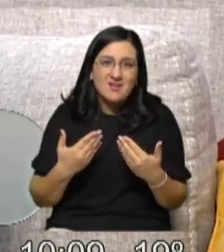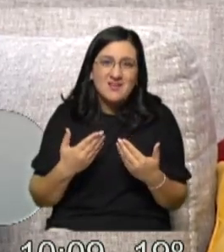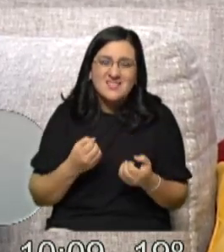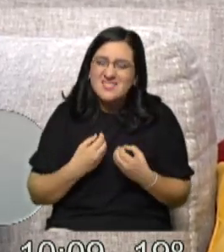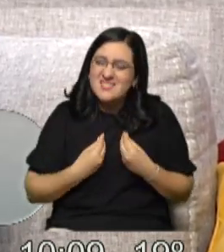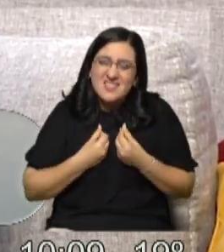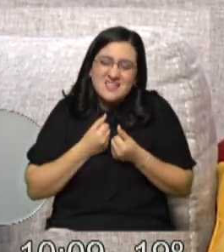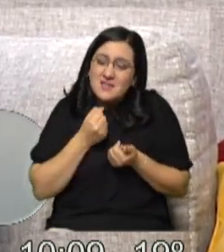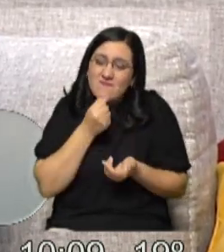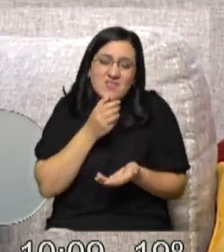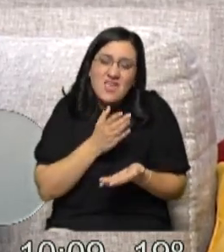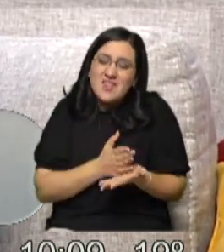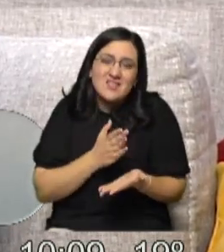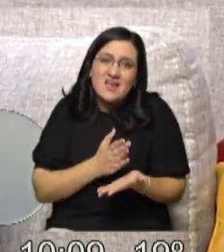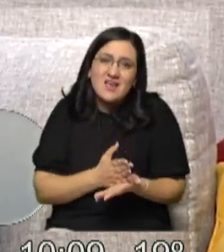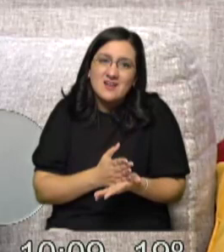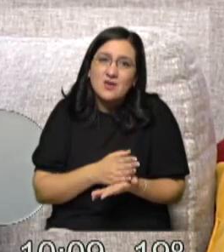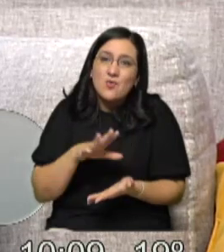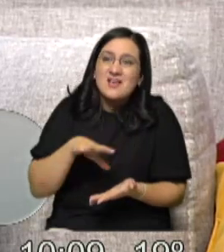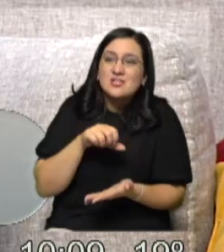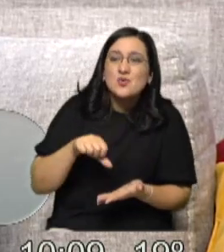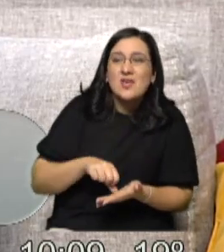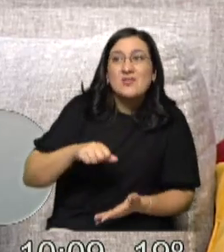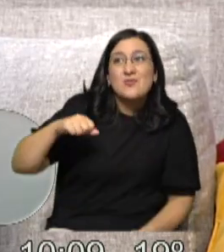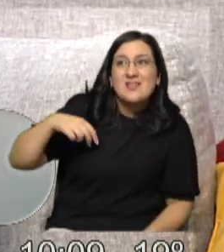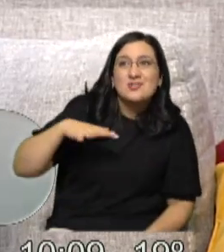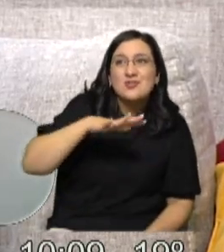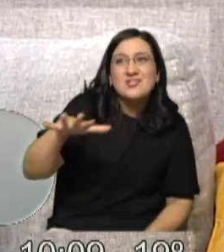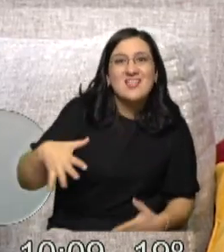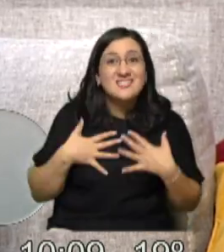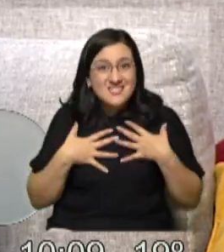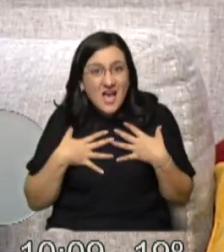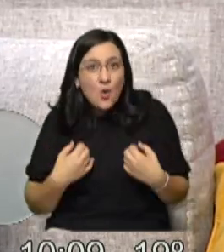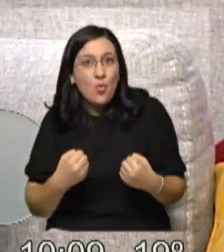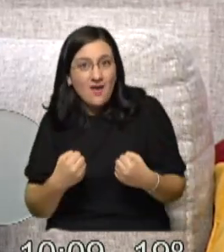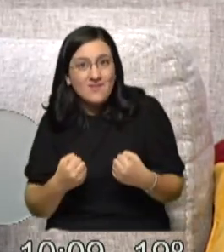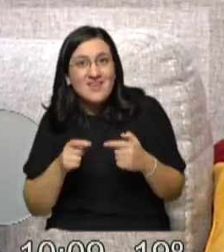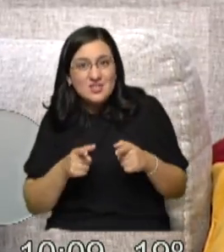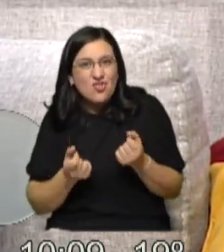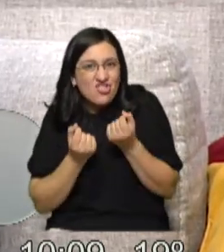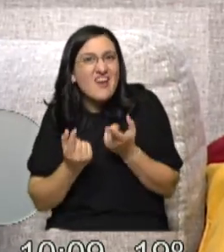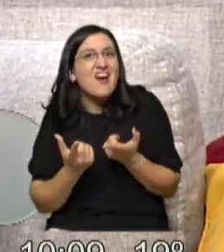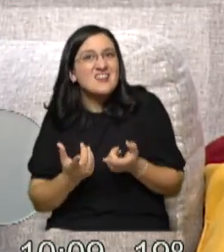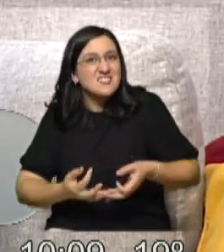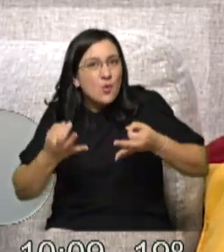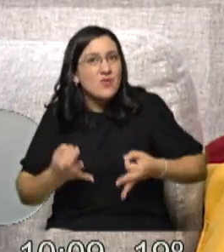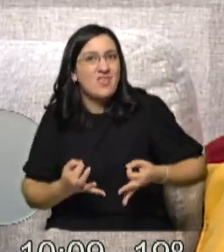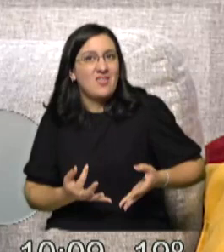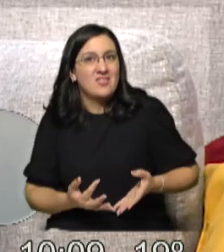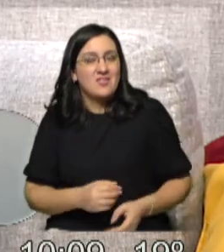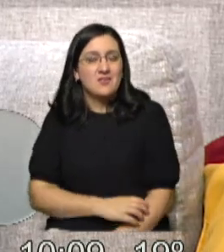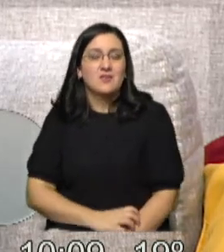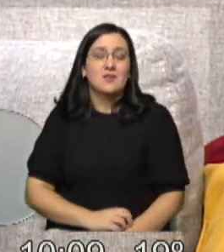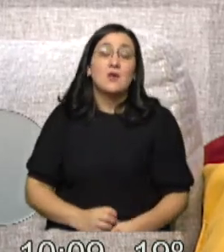bienestar. Una ciudad y una sociedad sana es una sociedad segura también, ¿no? Entonces, bueno, en